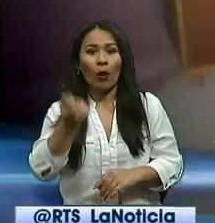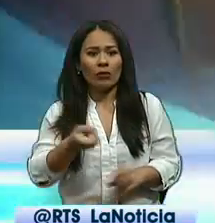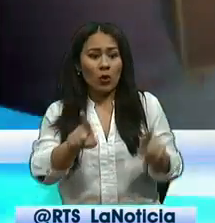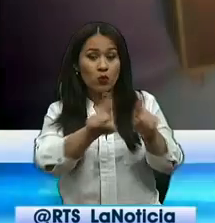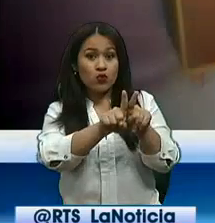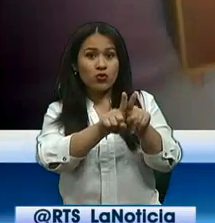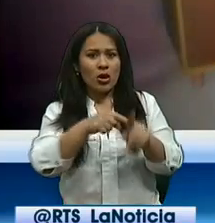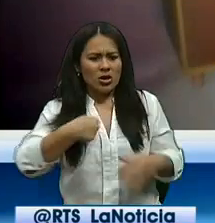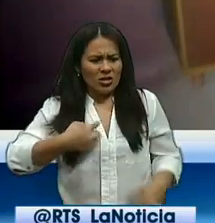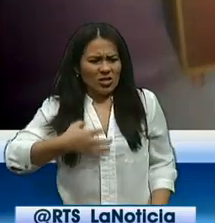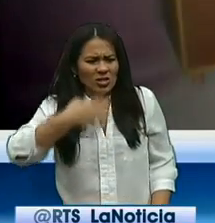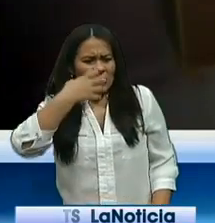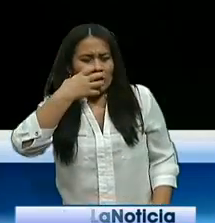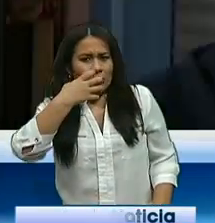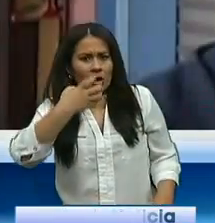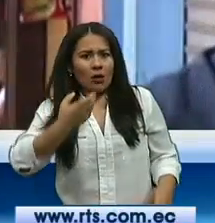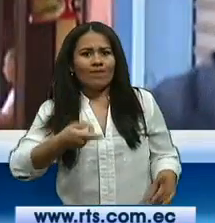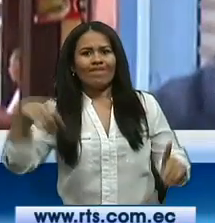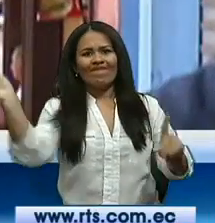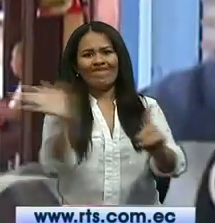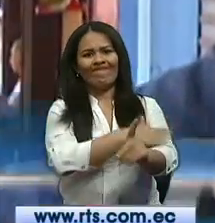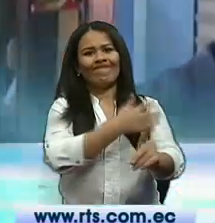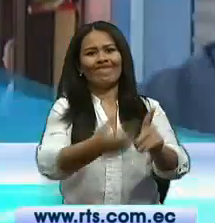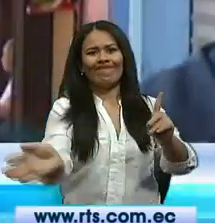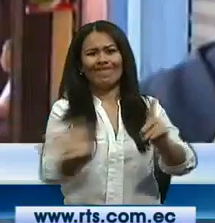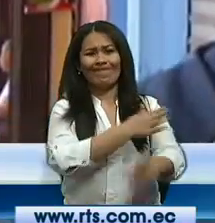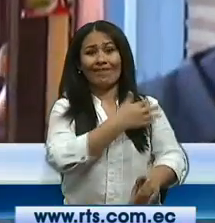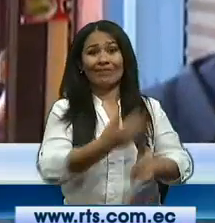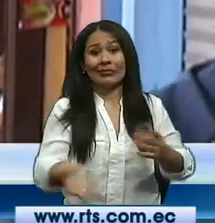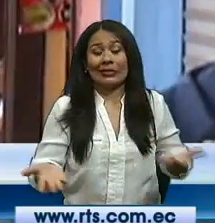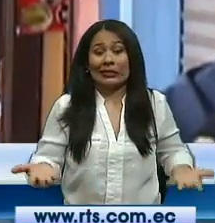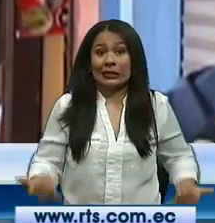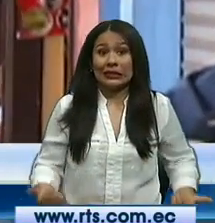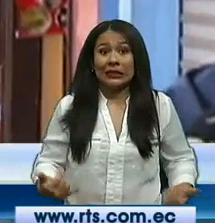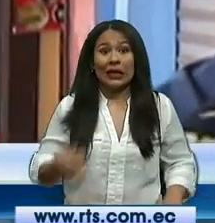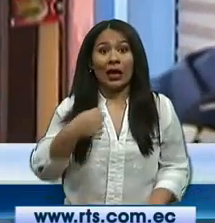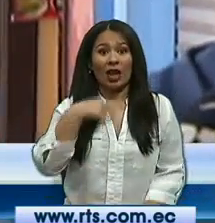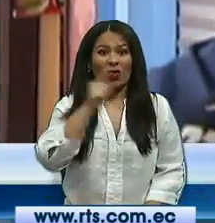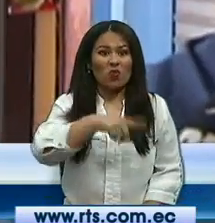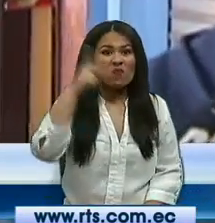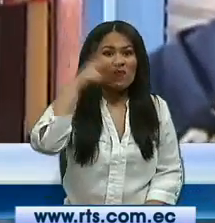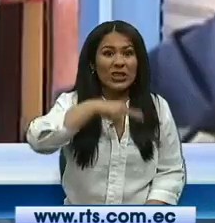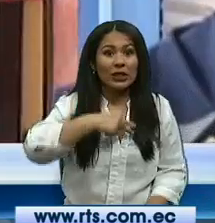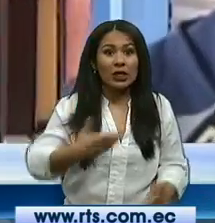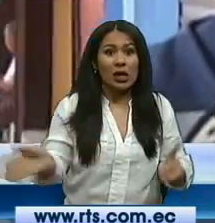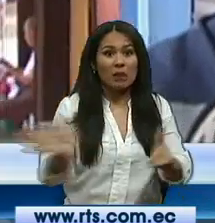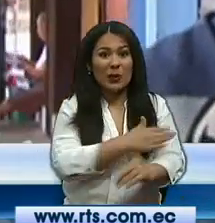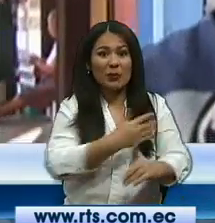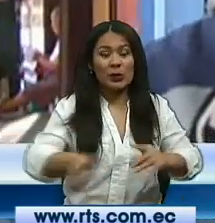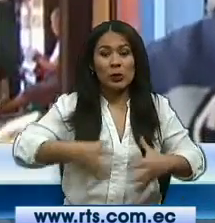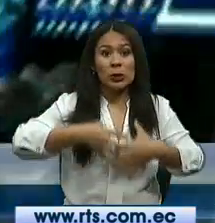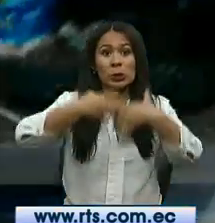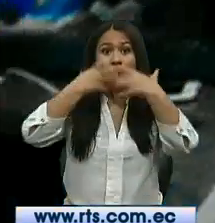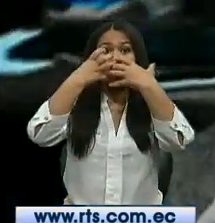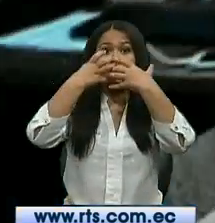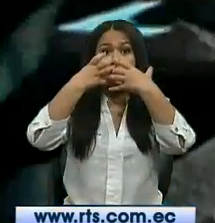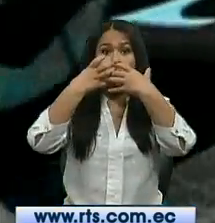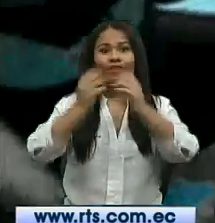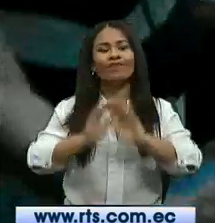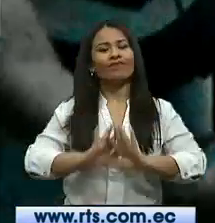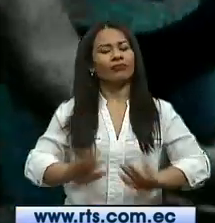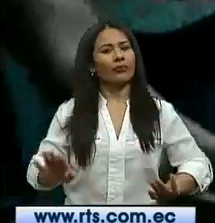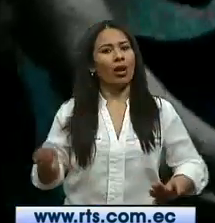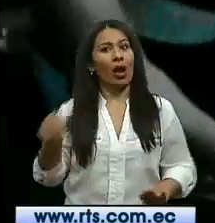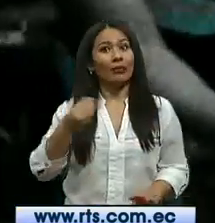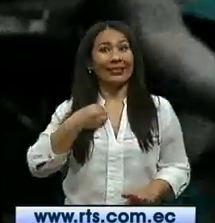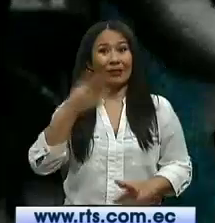en la cual estaba el adolescente al lado de su novio, ¿no? En este caso sería, y por eso esto al parecer lo enfureció. Una vez recibido